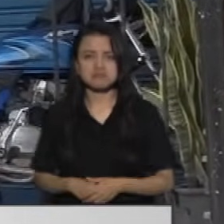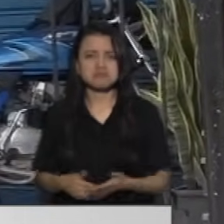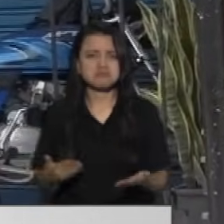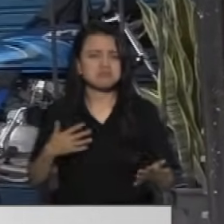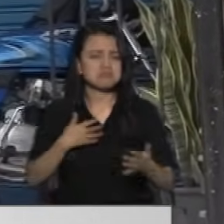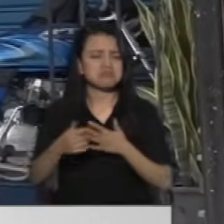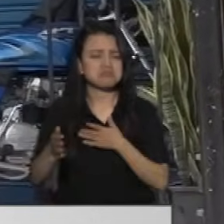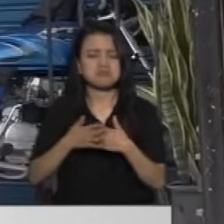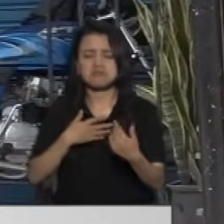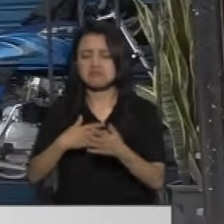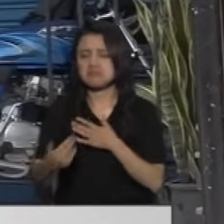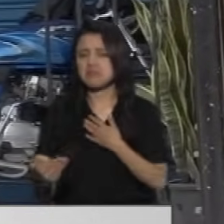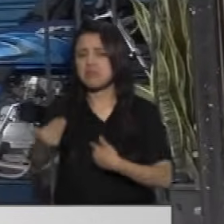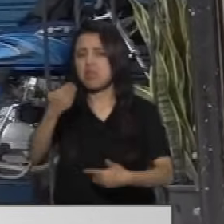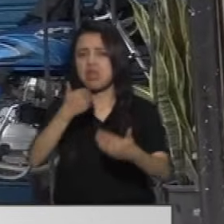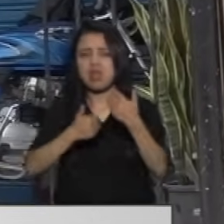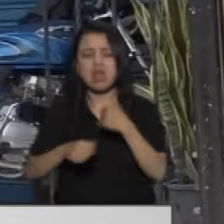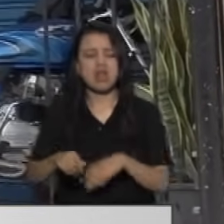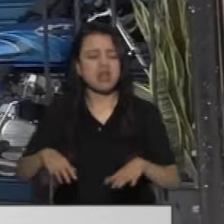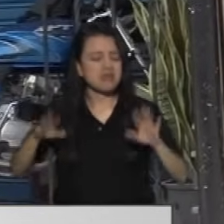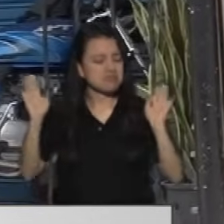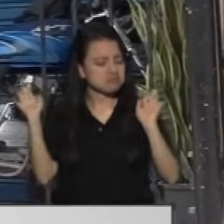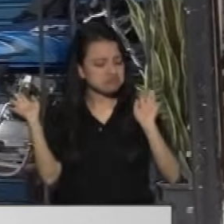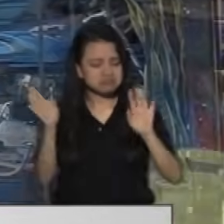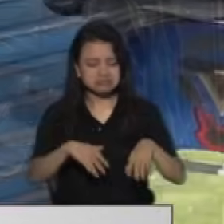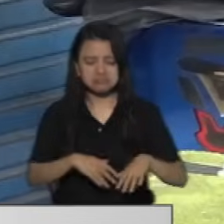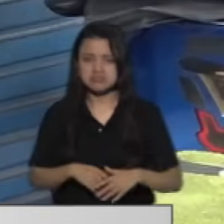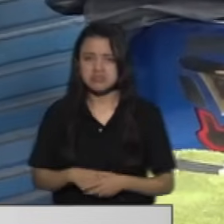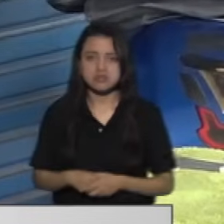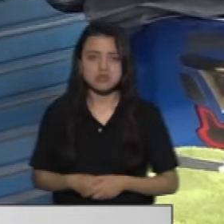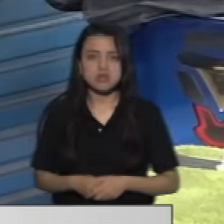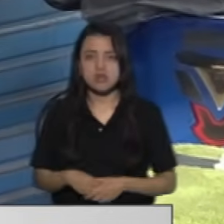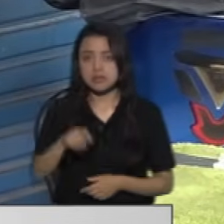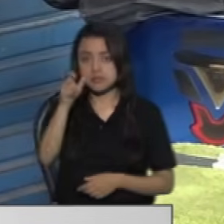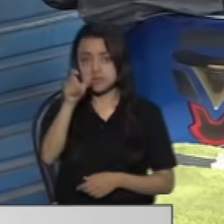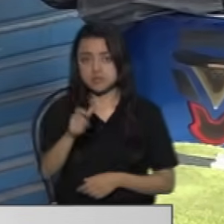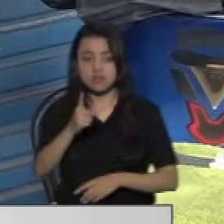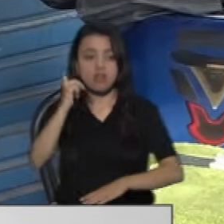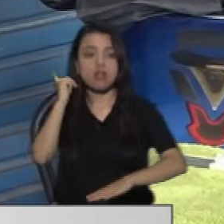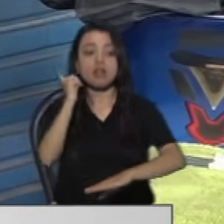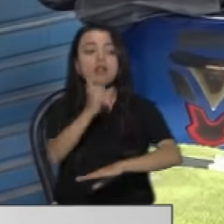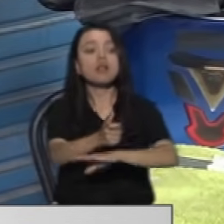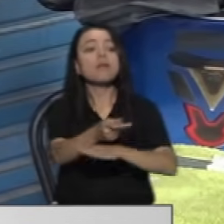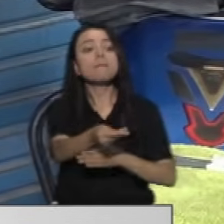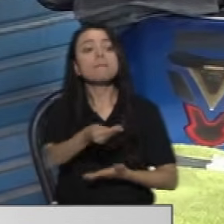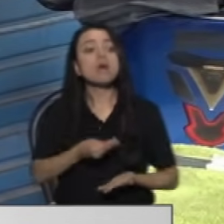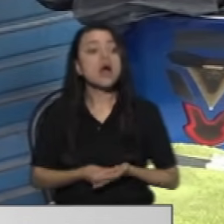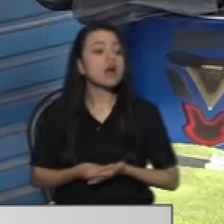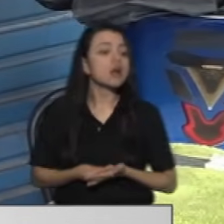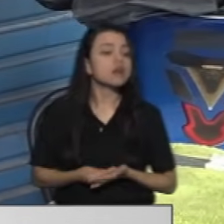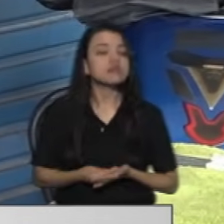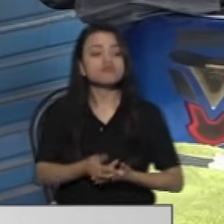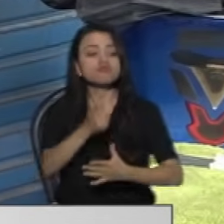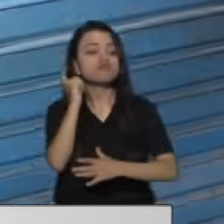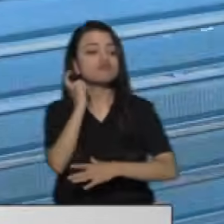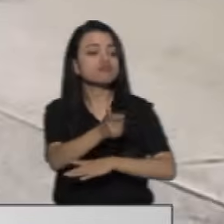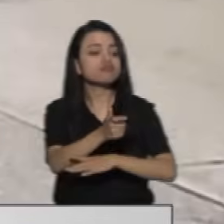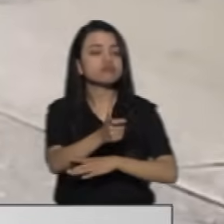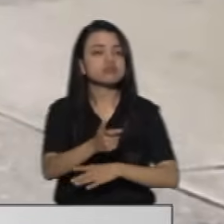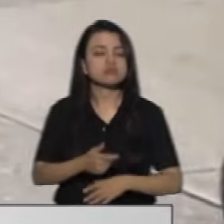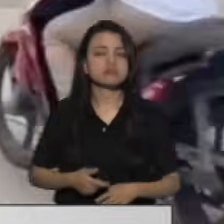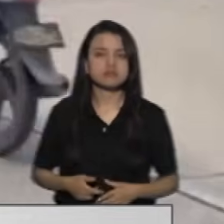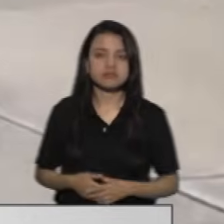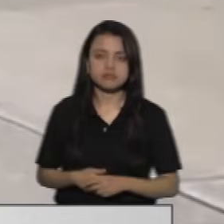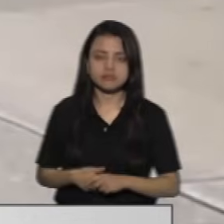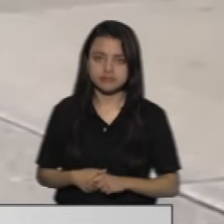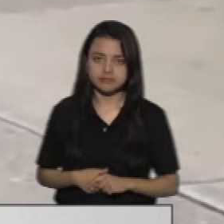clientes, delincuentes dispararon para obligar al comerciante a pagar la extorsión o a cerrar sus negocios. Se registraron dos